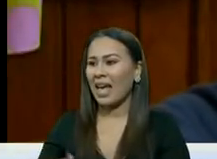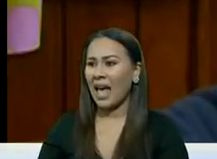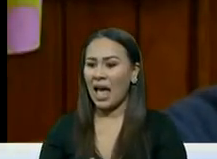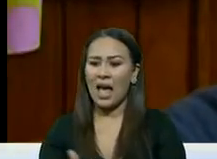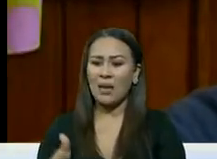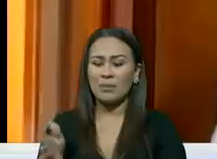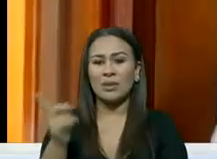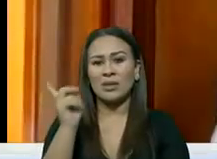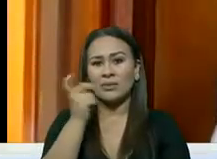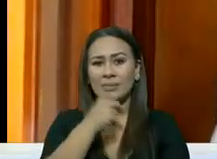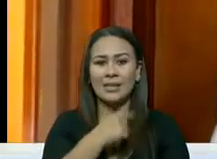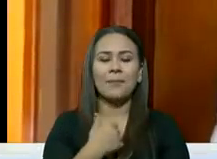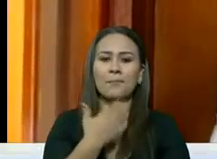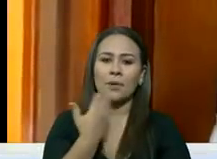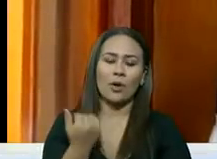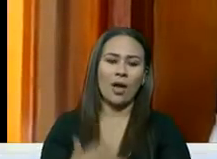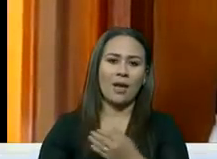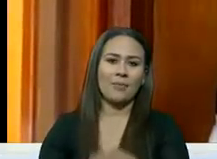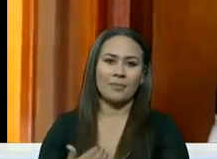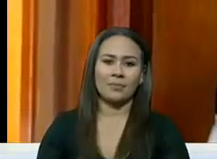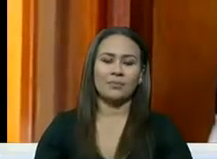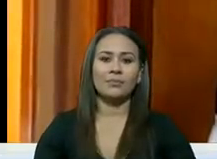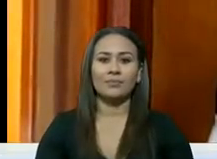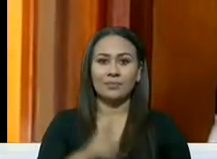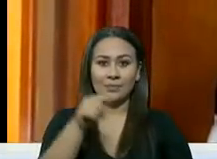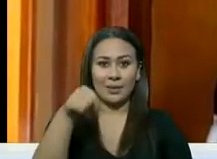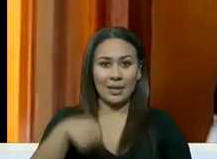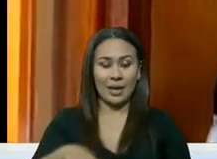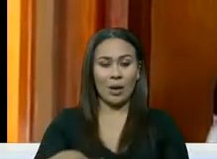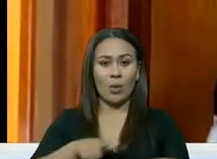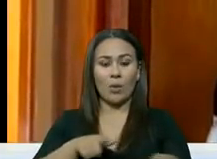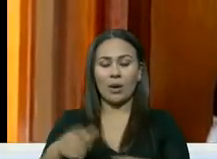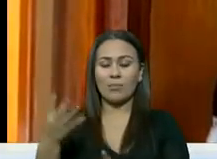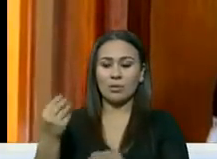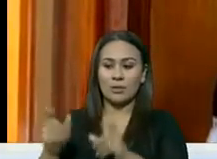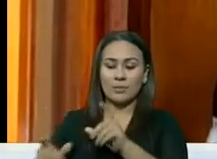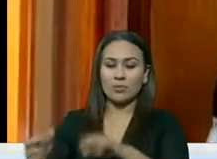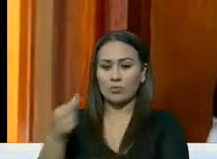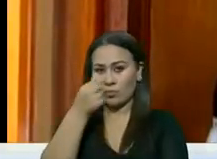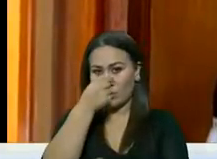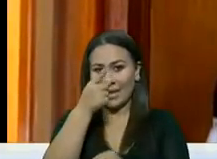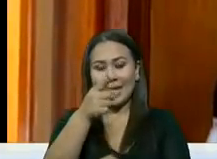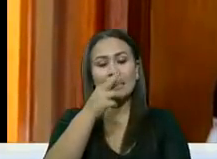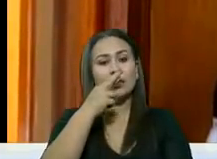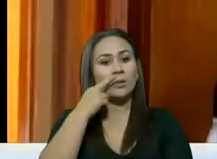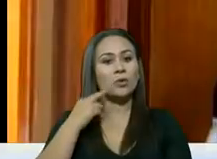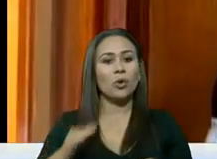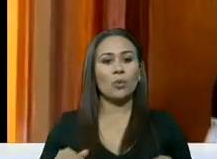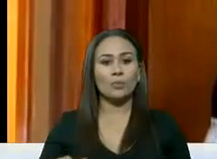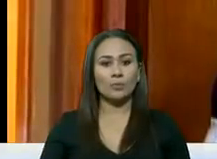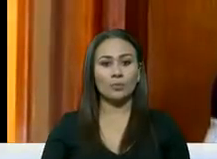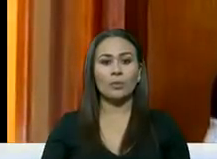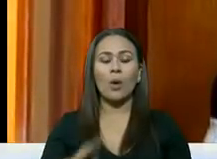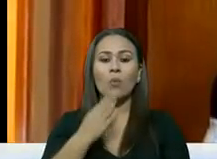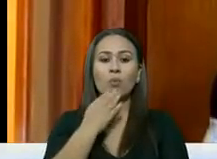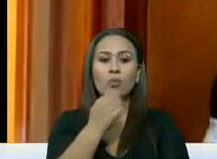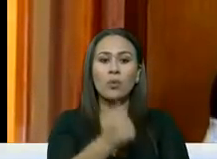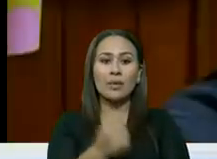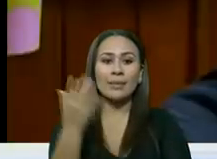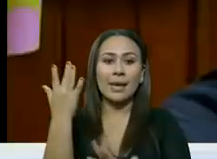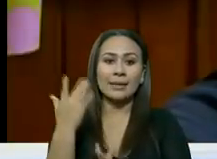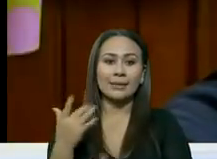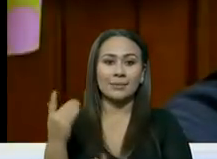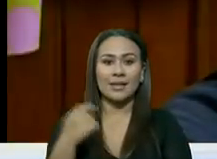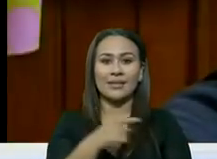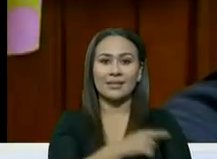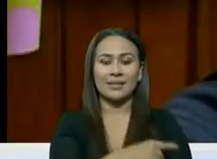para Guaraní. El patrono de Salina es el señor de la buena esperanza. Y creo que esta